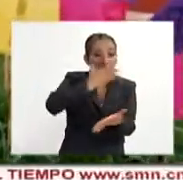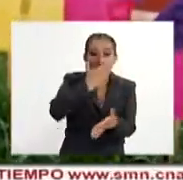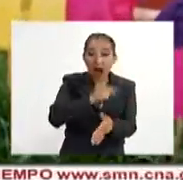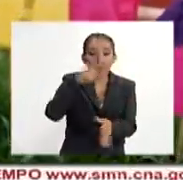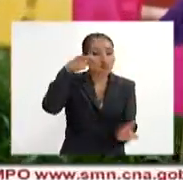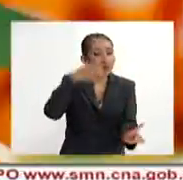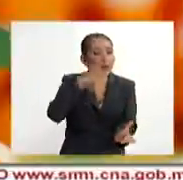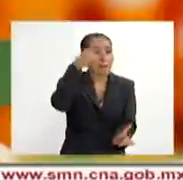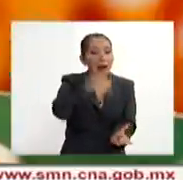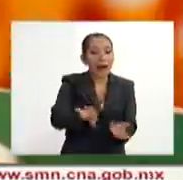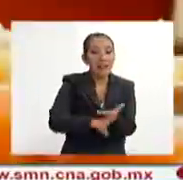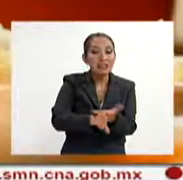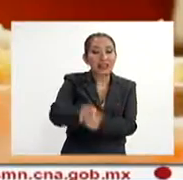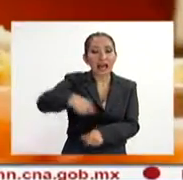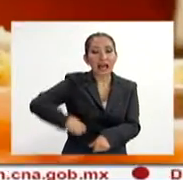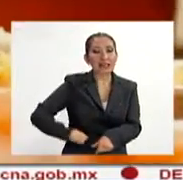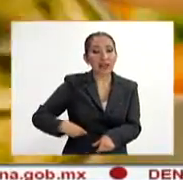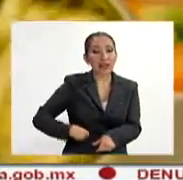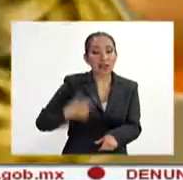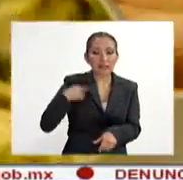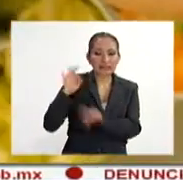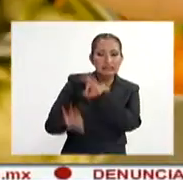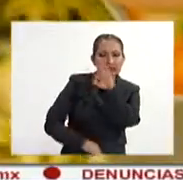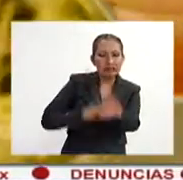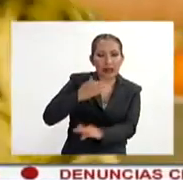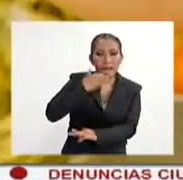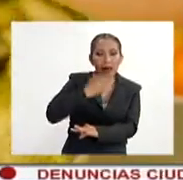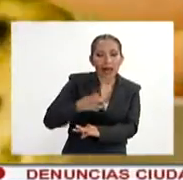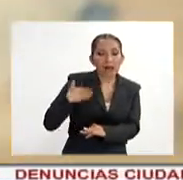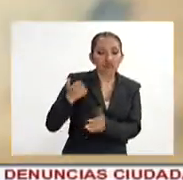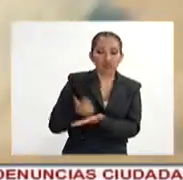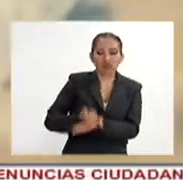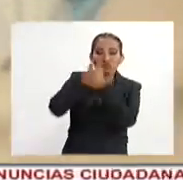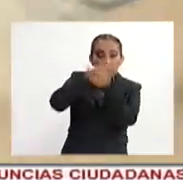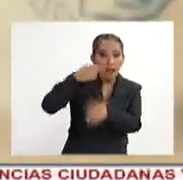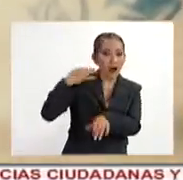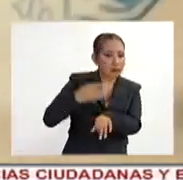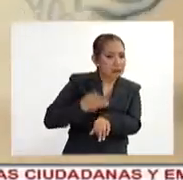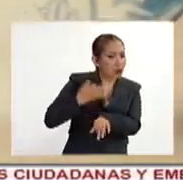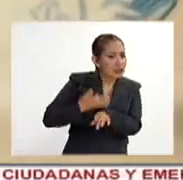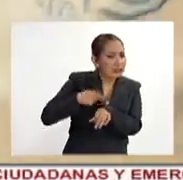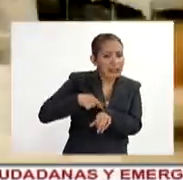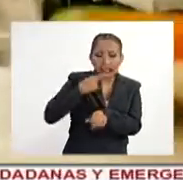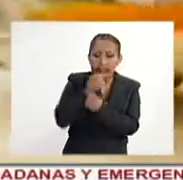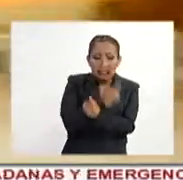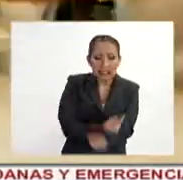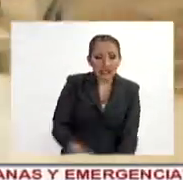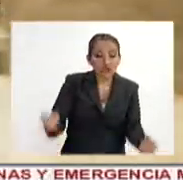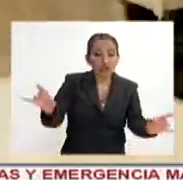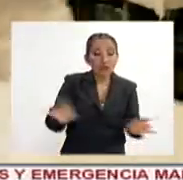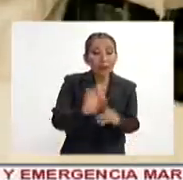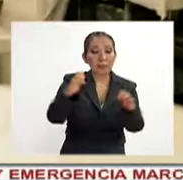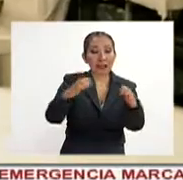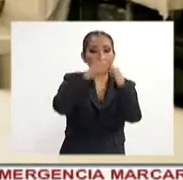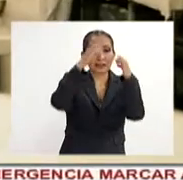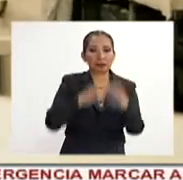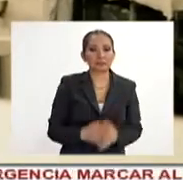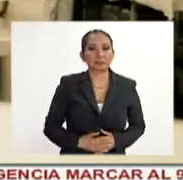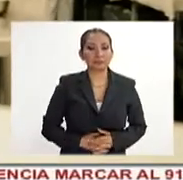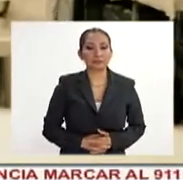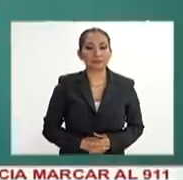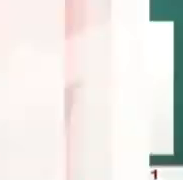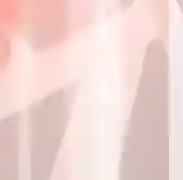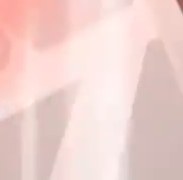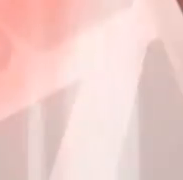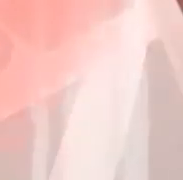principal objetivo es prevenir accidentes y procurar la asistencia en tiempo real de todos los infantes en caso de emergencias.